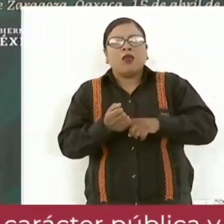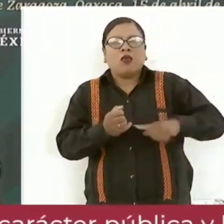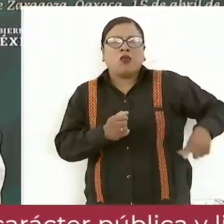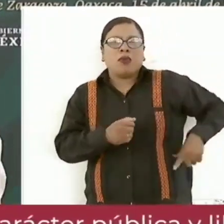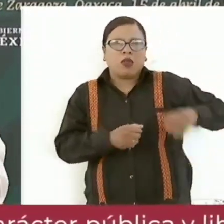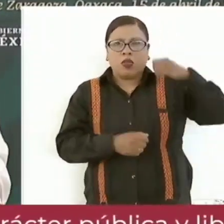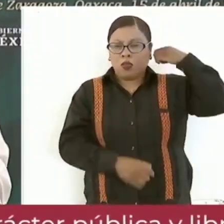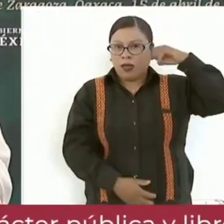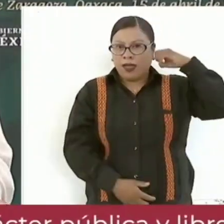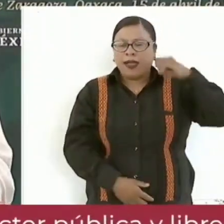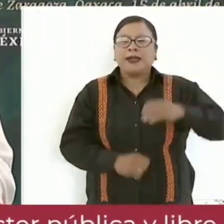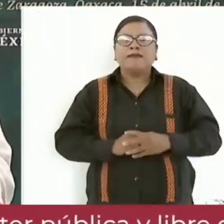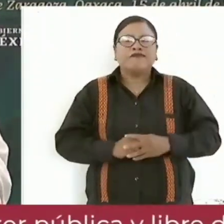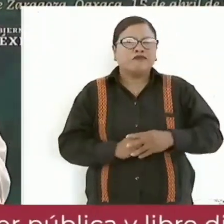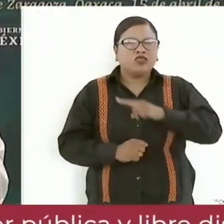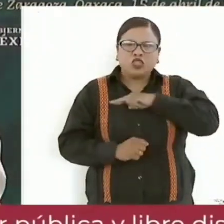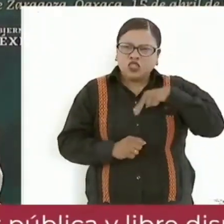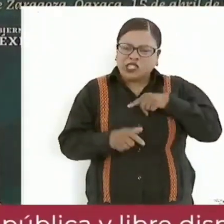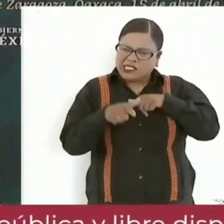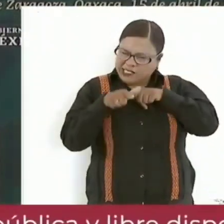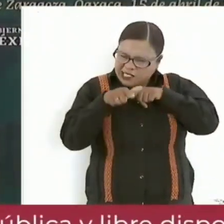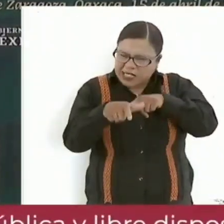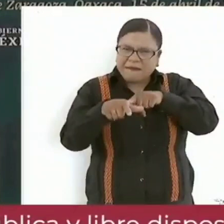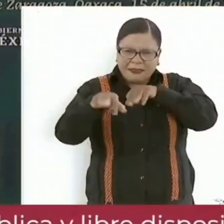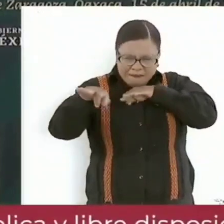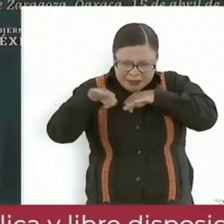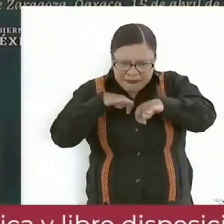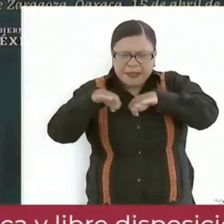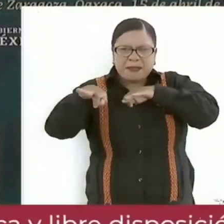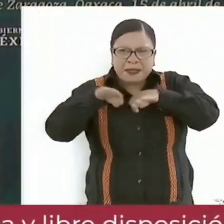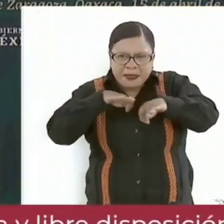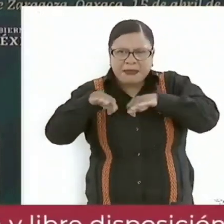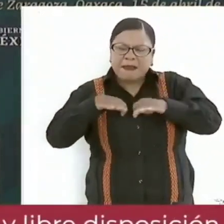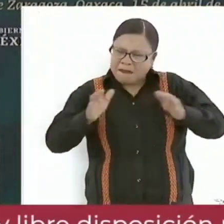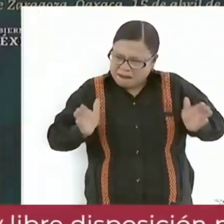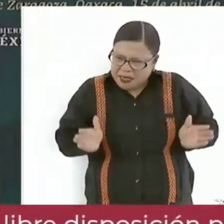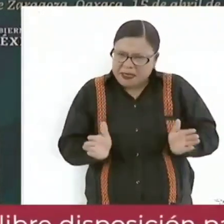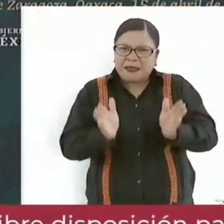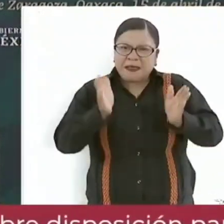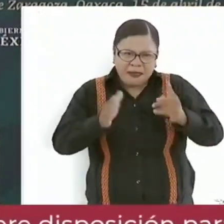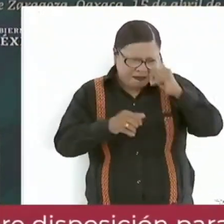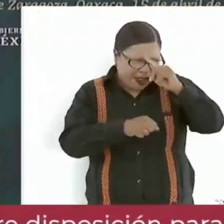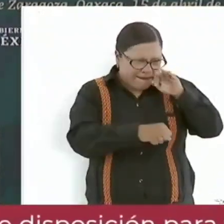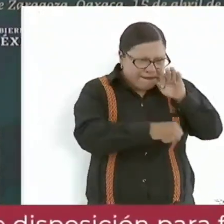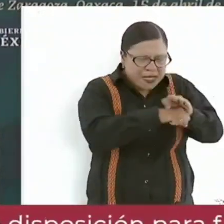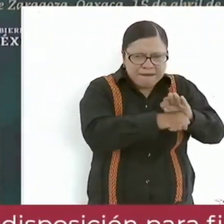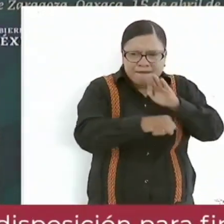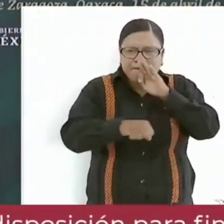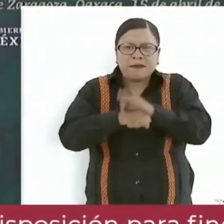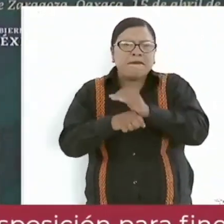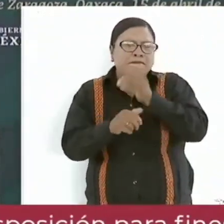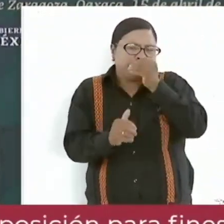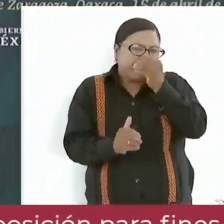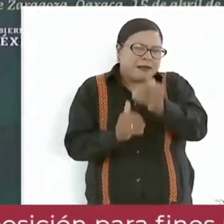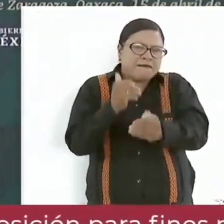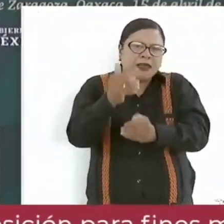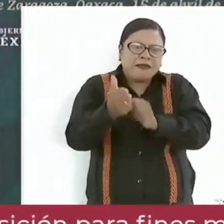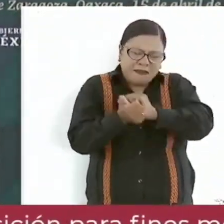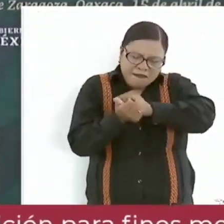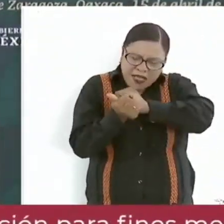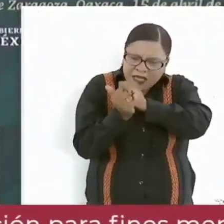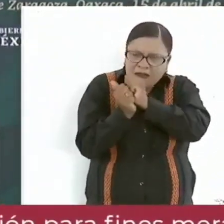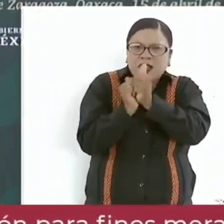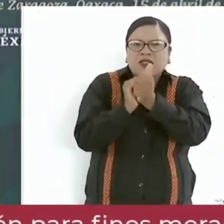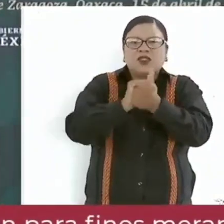Oaxaca. Estamos trabajando para impulsar y facilitar el proceso de